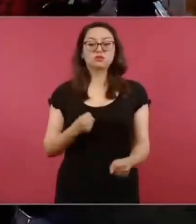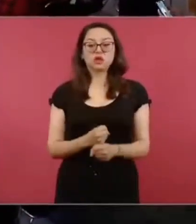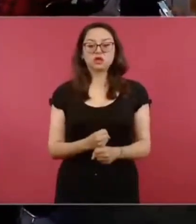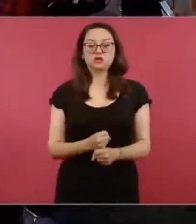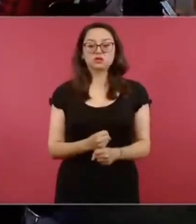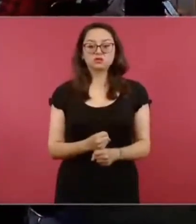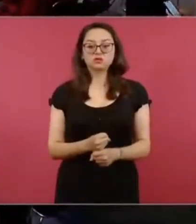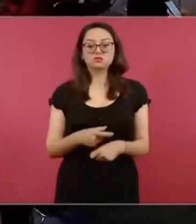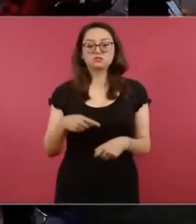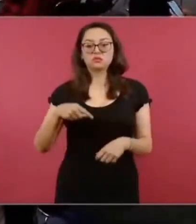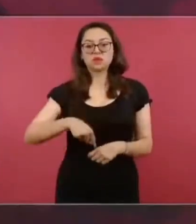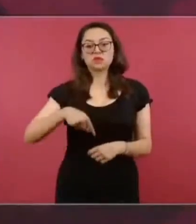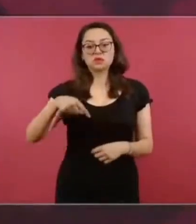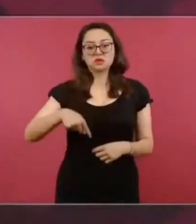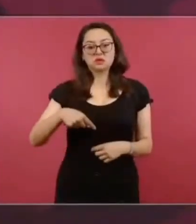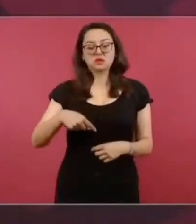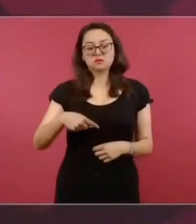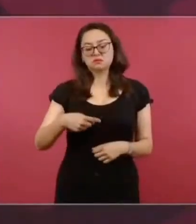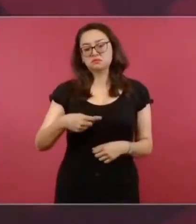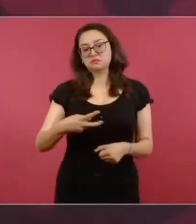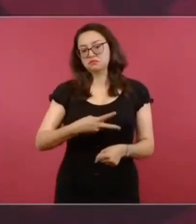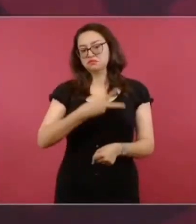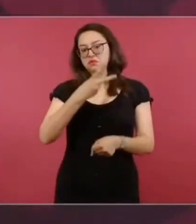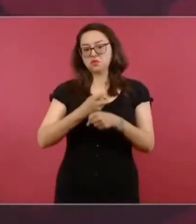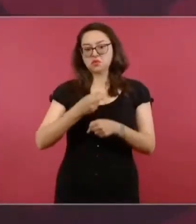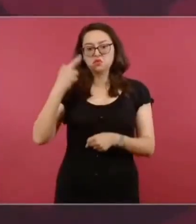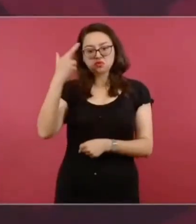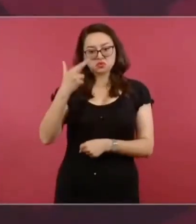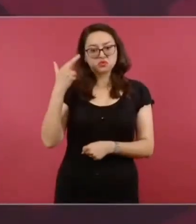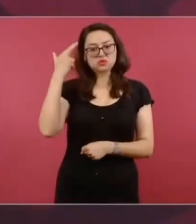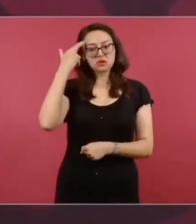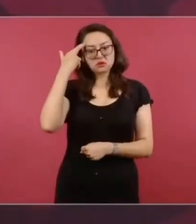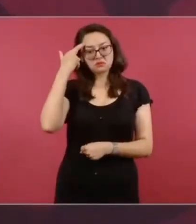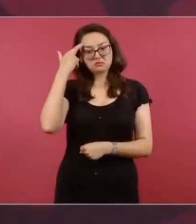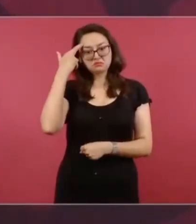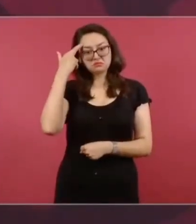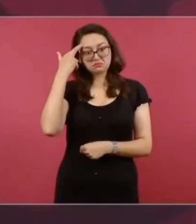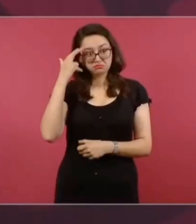Nombraban a los virreyes para gobernar México.